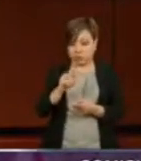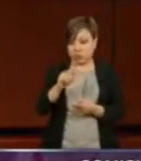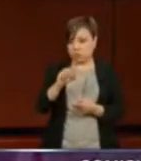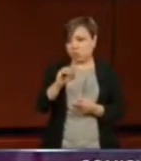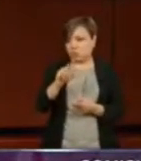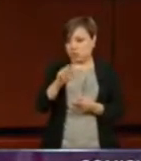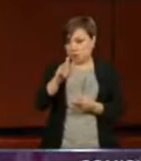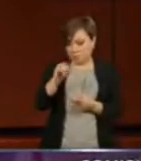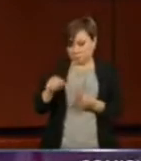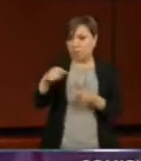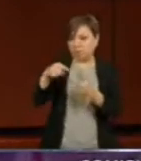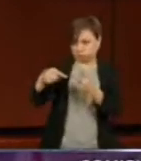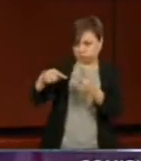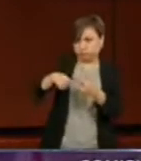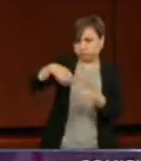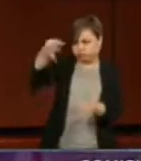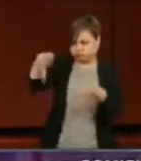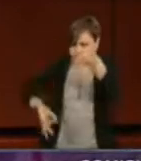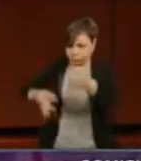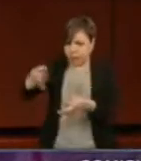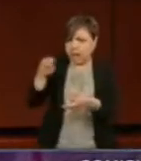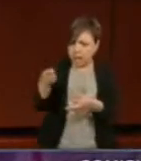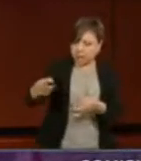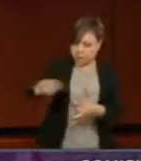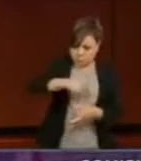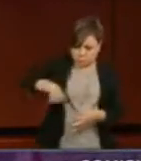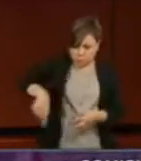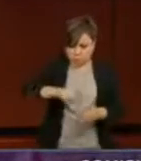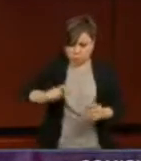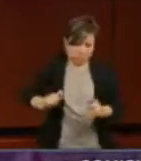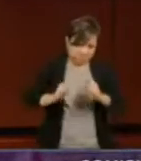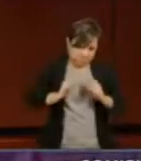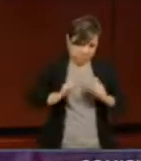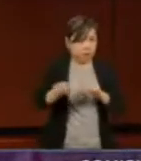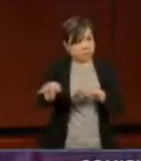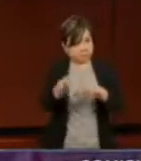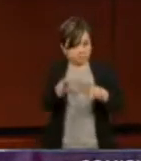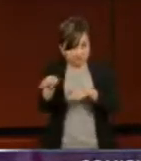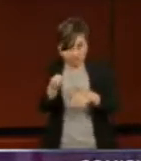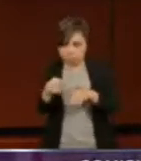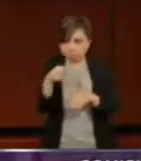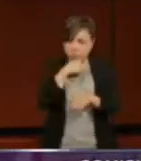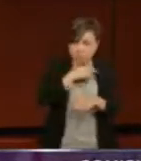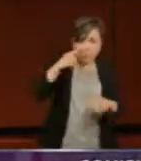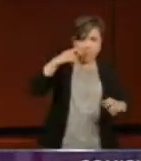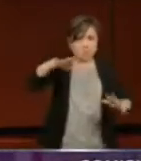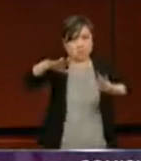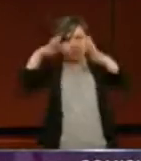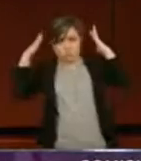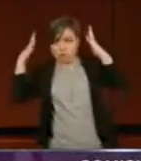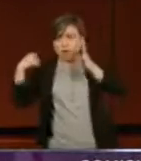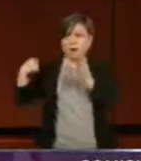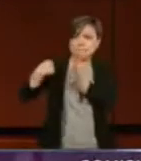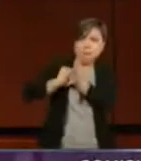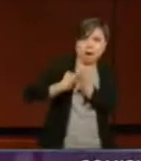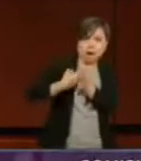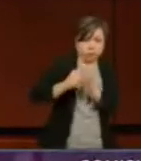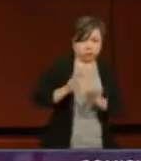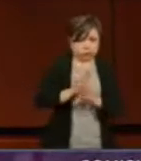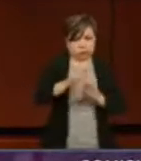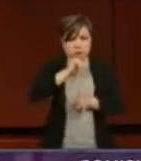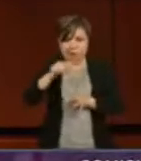haciendo bien nuestro trabajo en fondo y en forma, sin prisas, sin presiones, ni